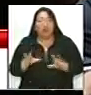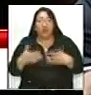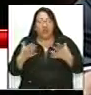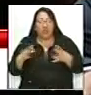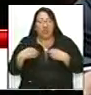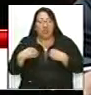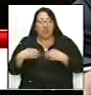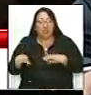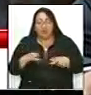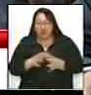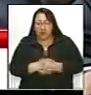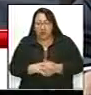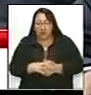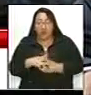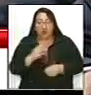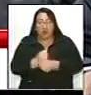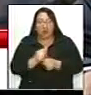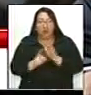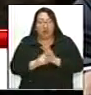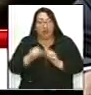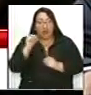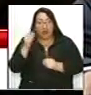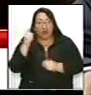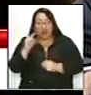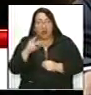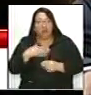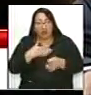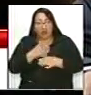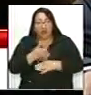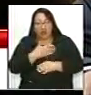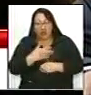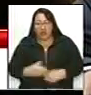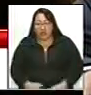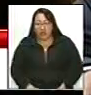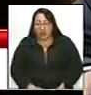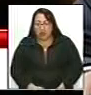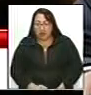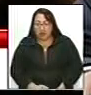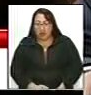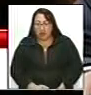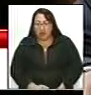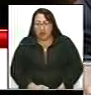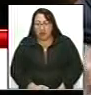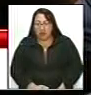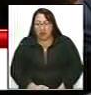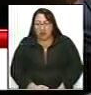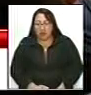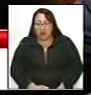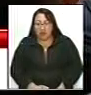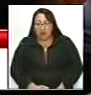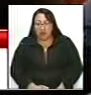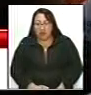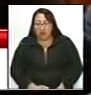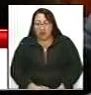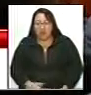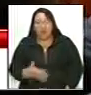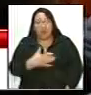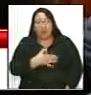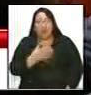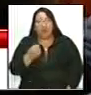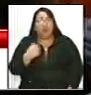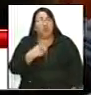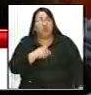hacer ejercicio de sus derechos. Y por eso es mi intervención, presidente. Y es lamentable también porque estamos